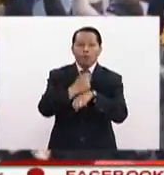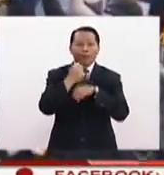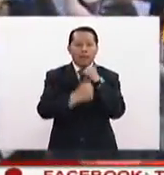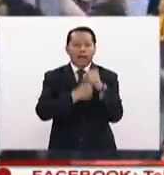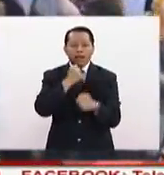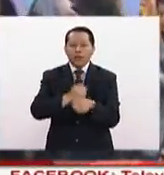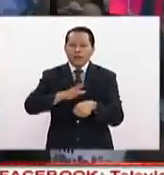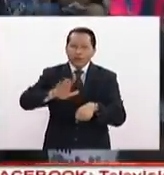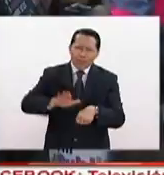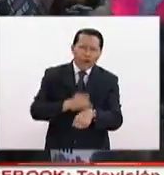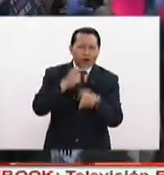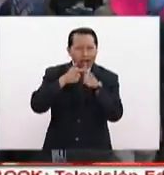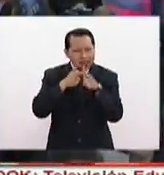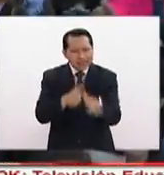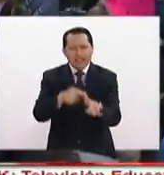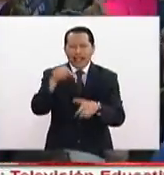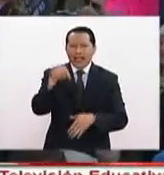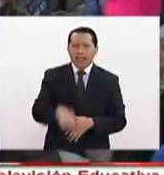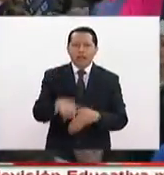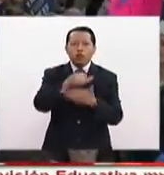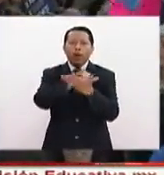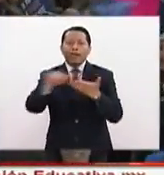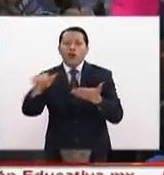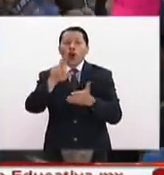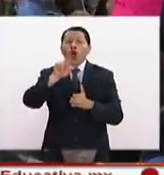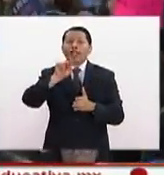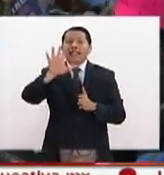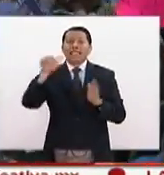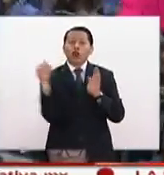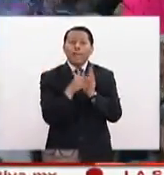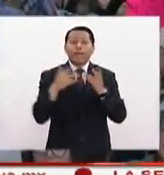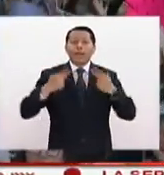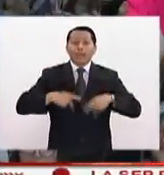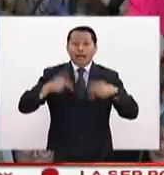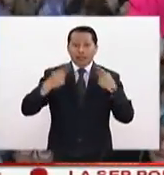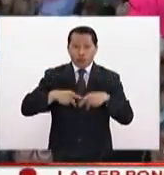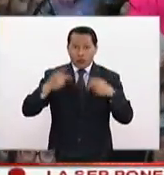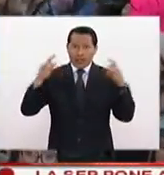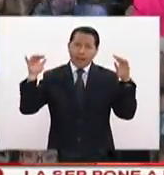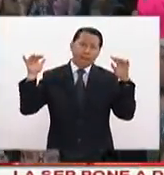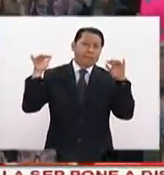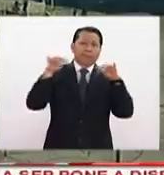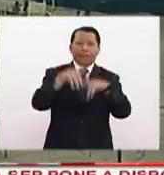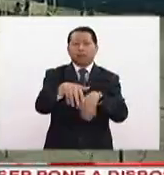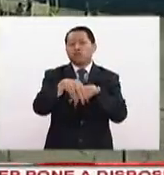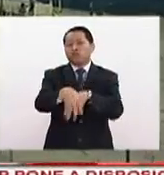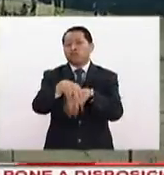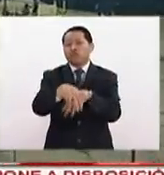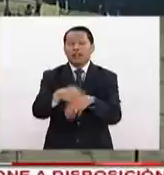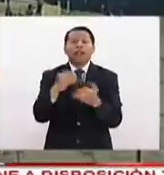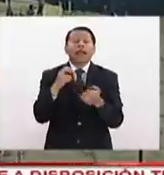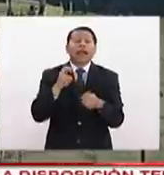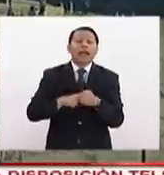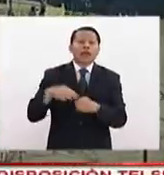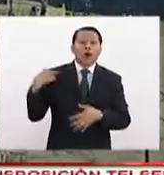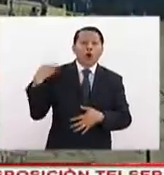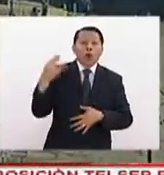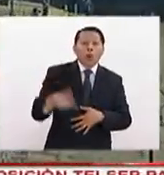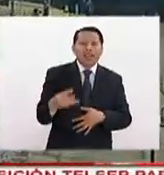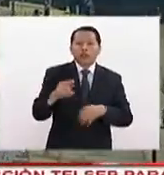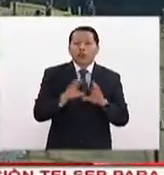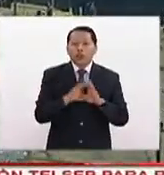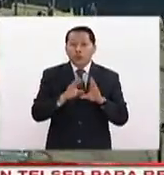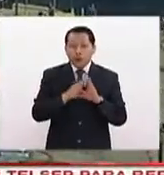qué demonios sigues aquí?". En Nueva York, al menos 85,000 manifestantes se dieron cita, mientras que en Washington el contingente salió